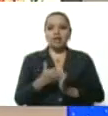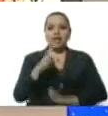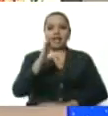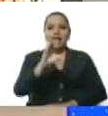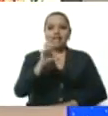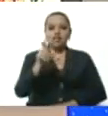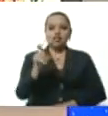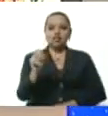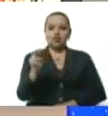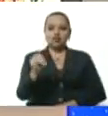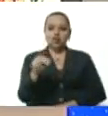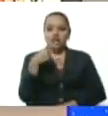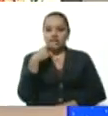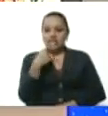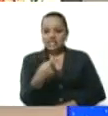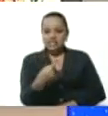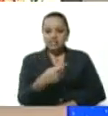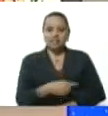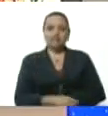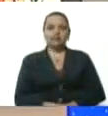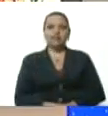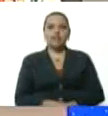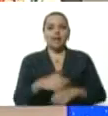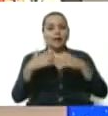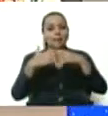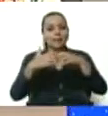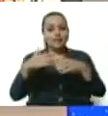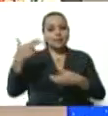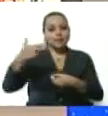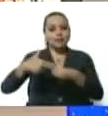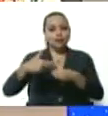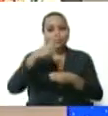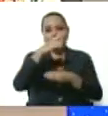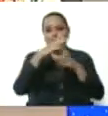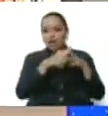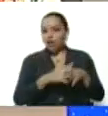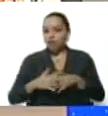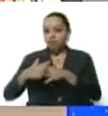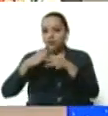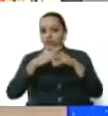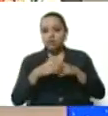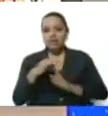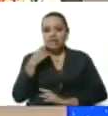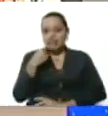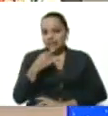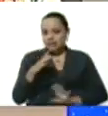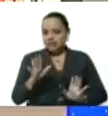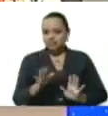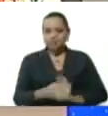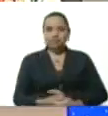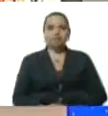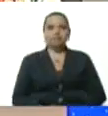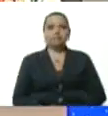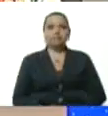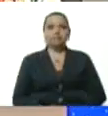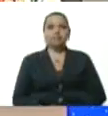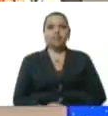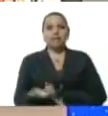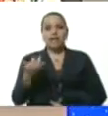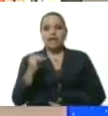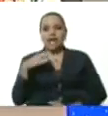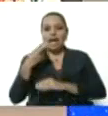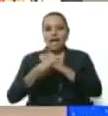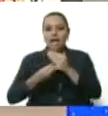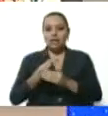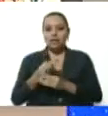dice, ExxonMobil, empresa petrolera estadounidense, dice que han hecho un hallazgo